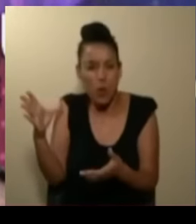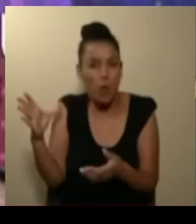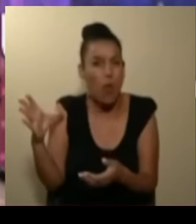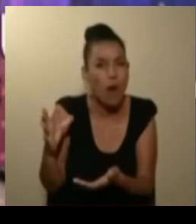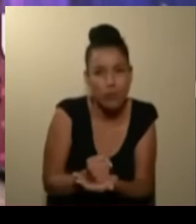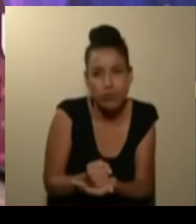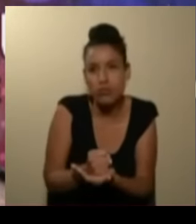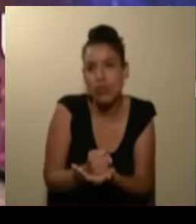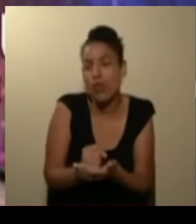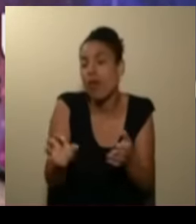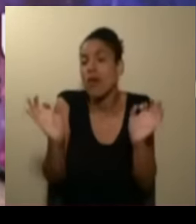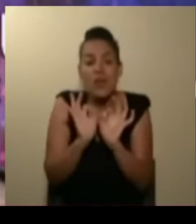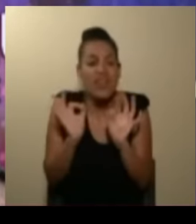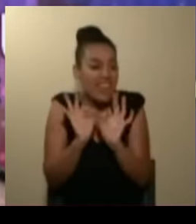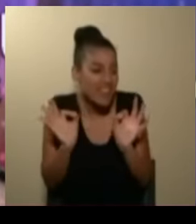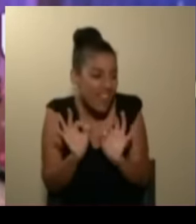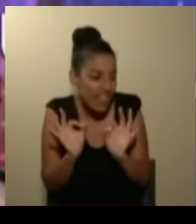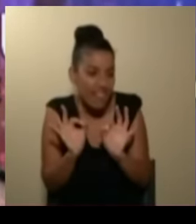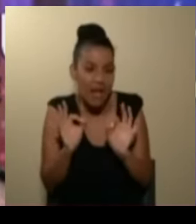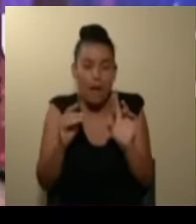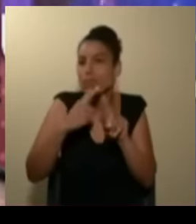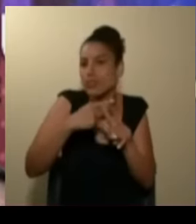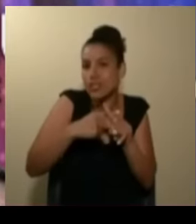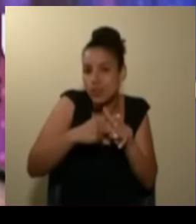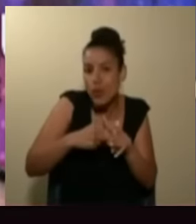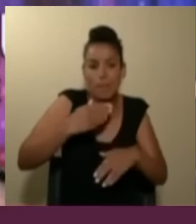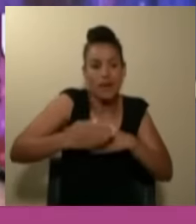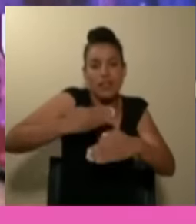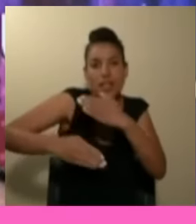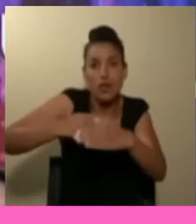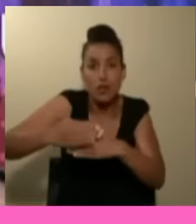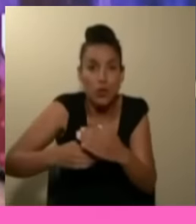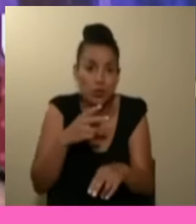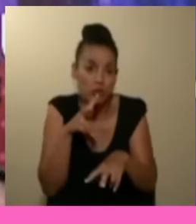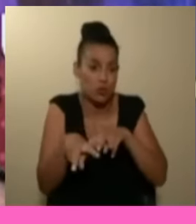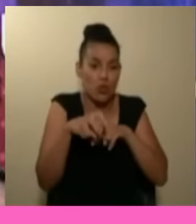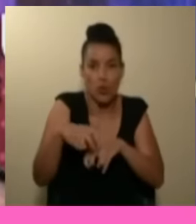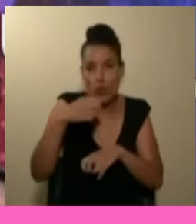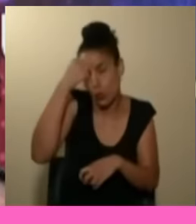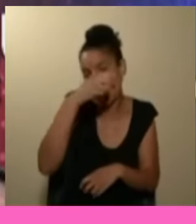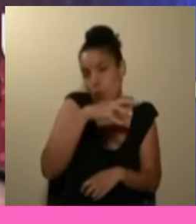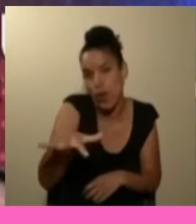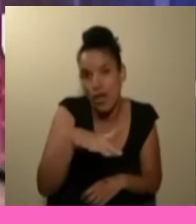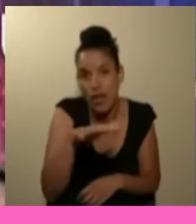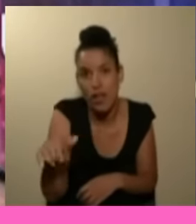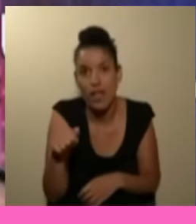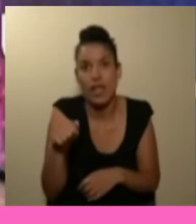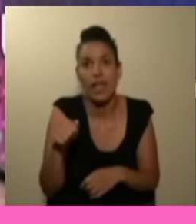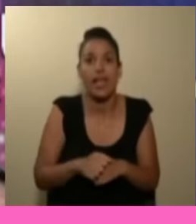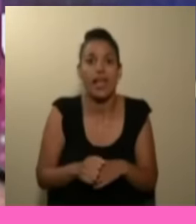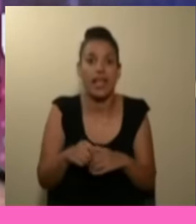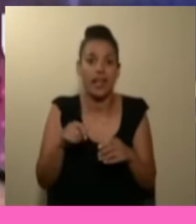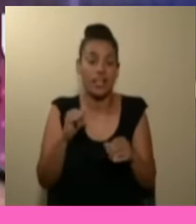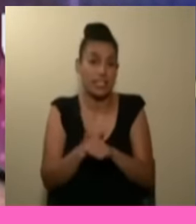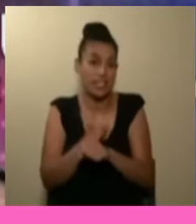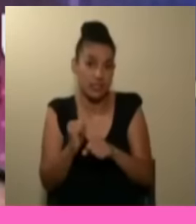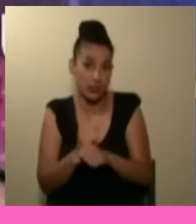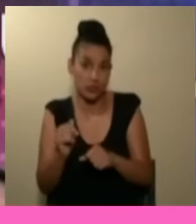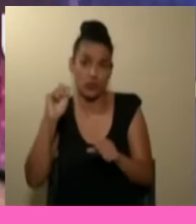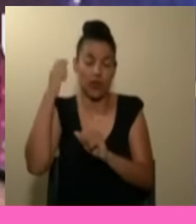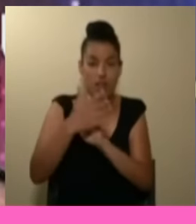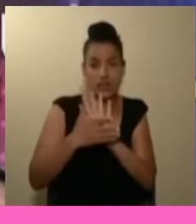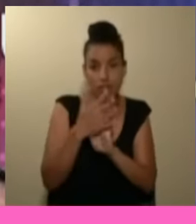que favorezca el desarrollo rural, por el contrario, se debilita el Instituto Nacional de Colonización. Se le quitan